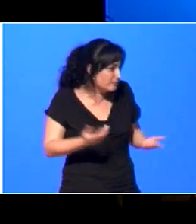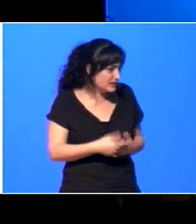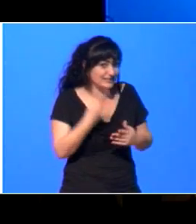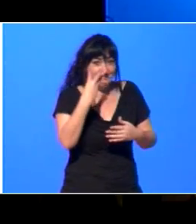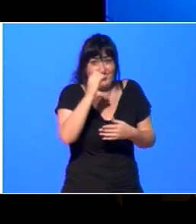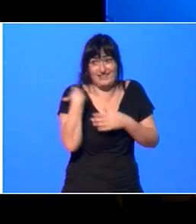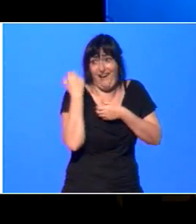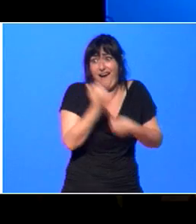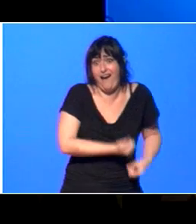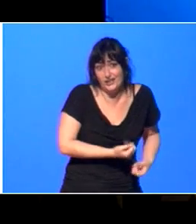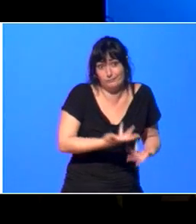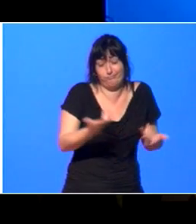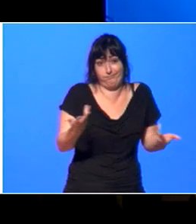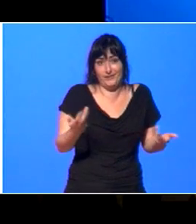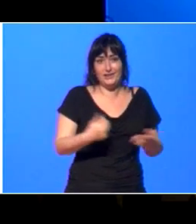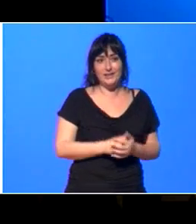no es nada.